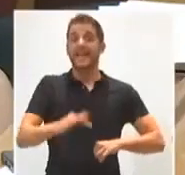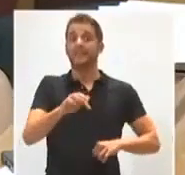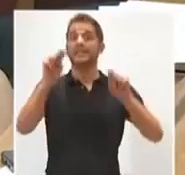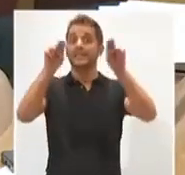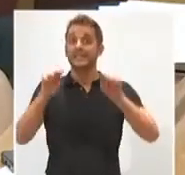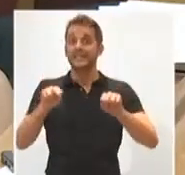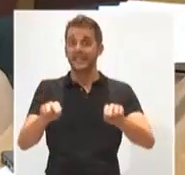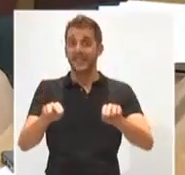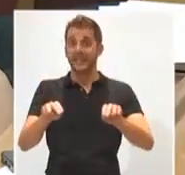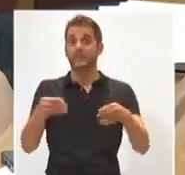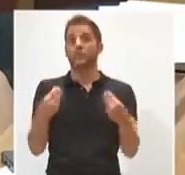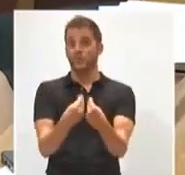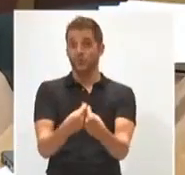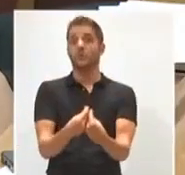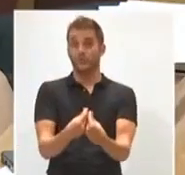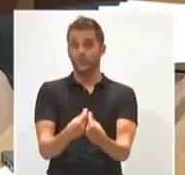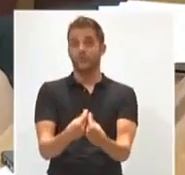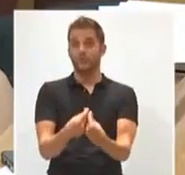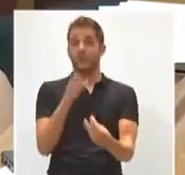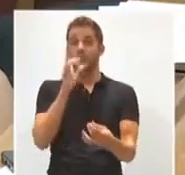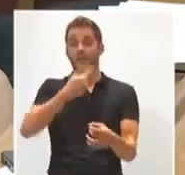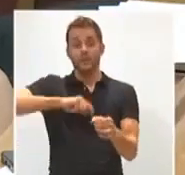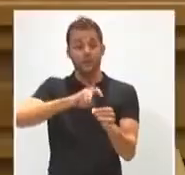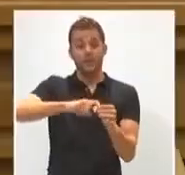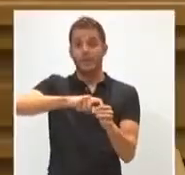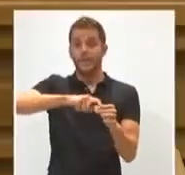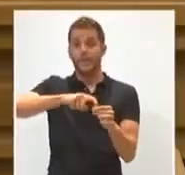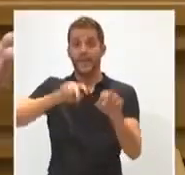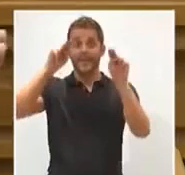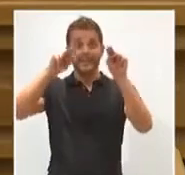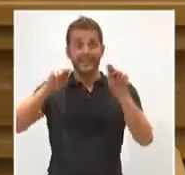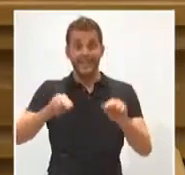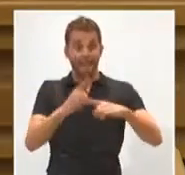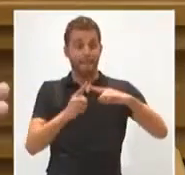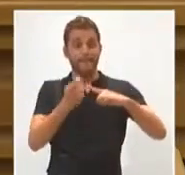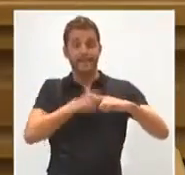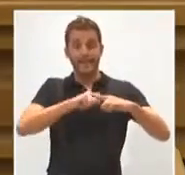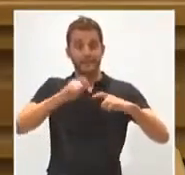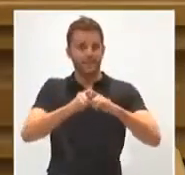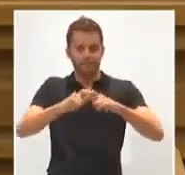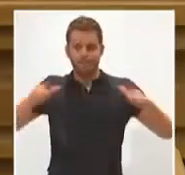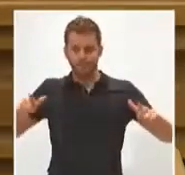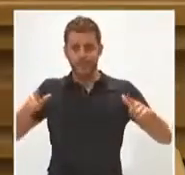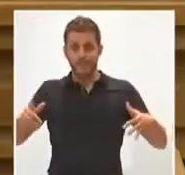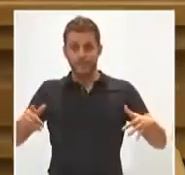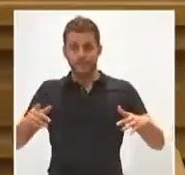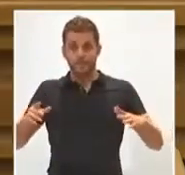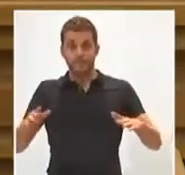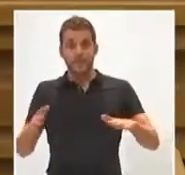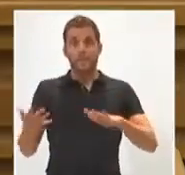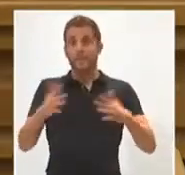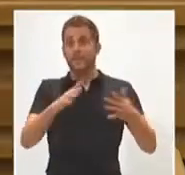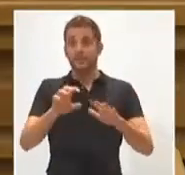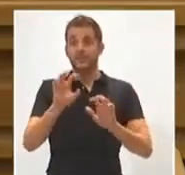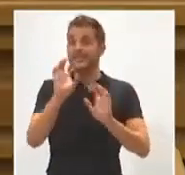juntos porque tenemos más plazas de residencia que la media española pero con mucha diferencia junto con castilla y león' pero con muchas diferencias